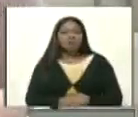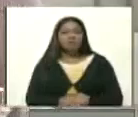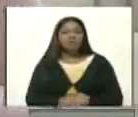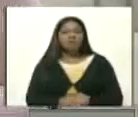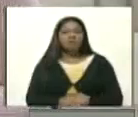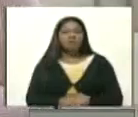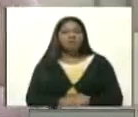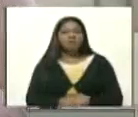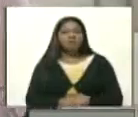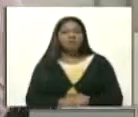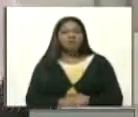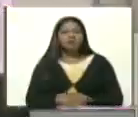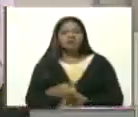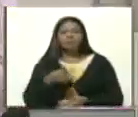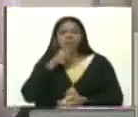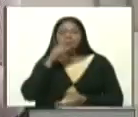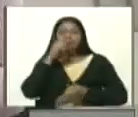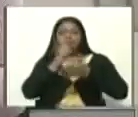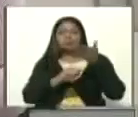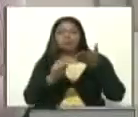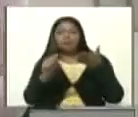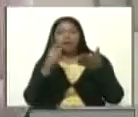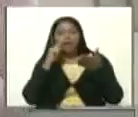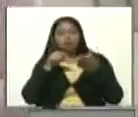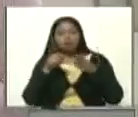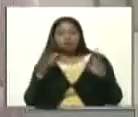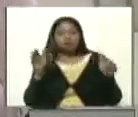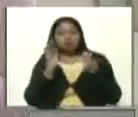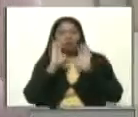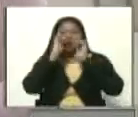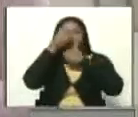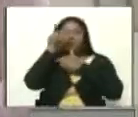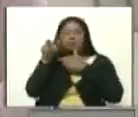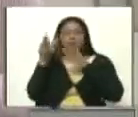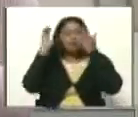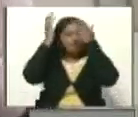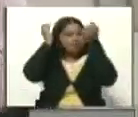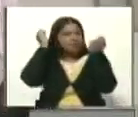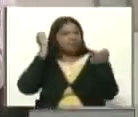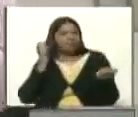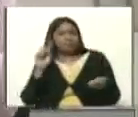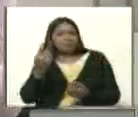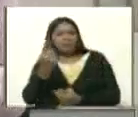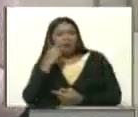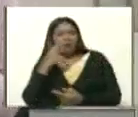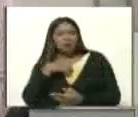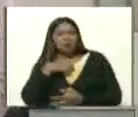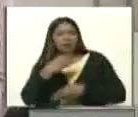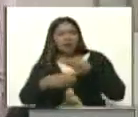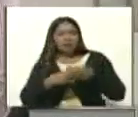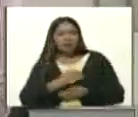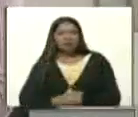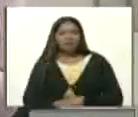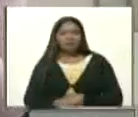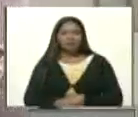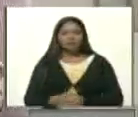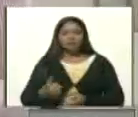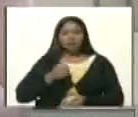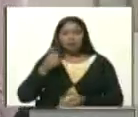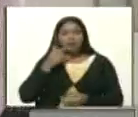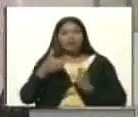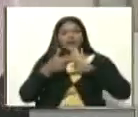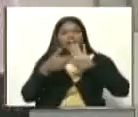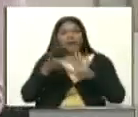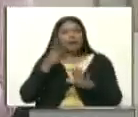grave precedente, porque primero es un hecho inédito, el secuestro de un agente diplomático. Podemos buscar cualquier tipo de